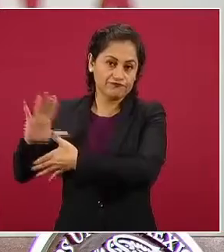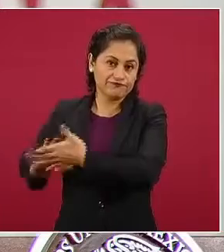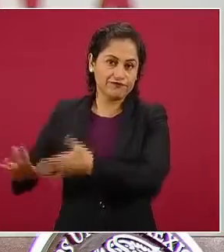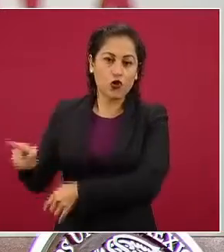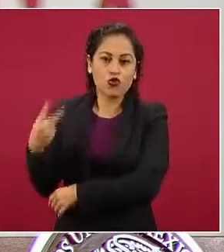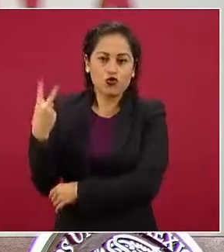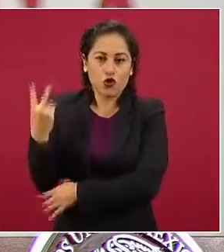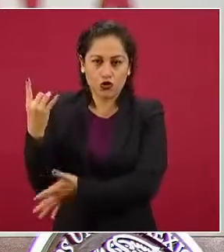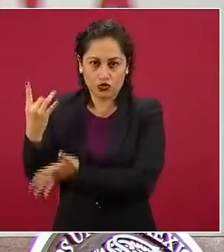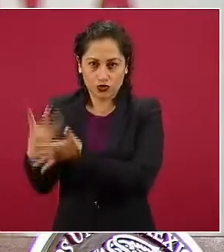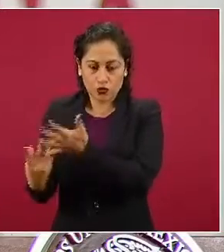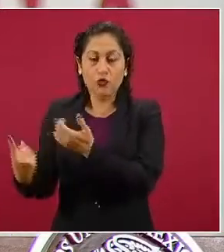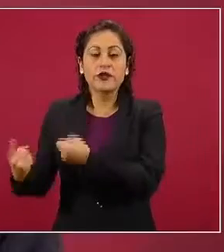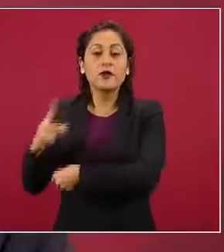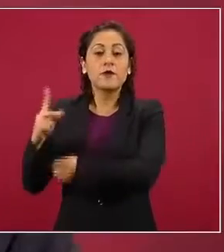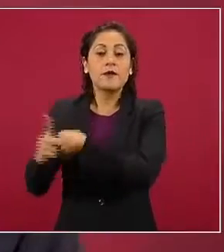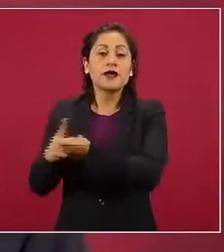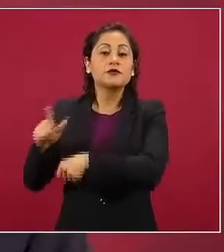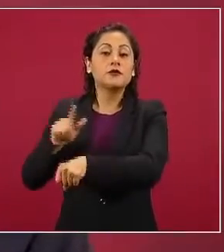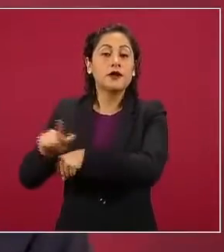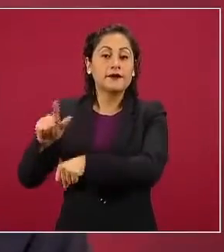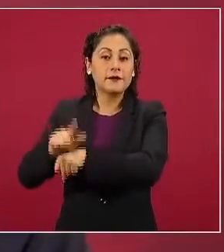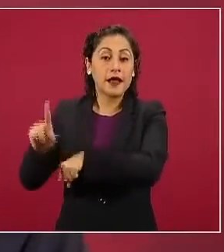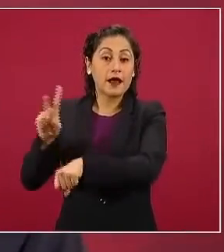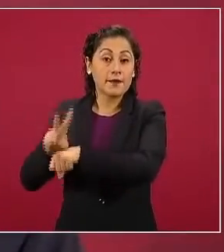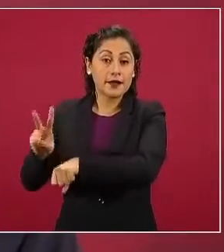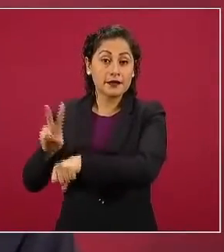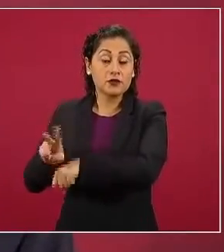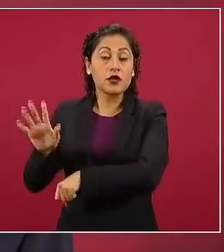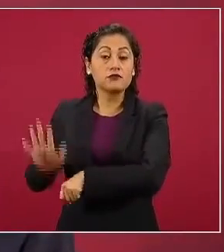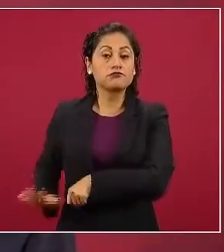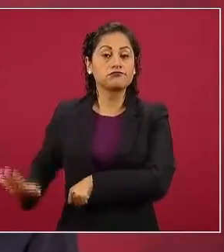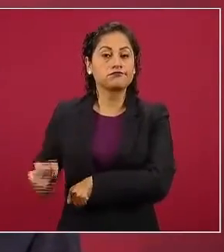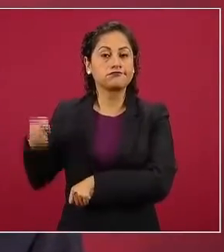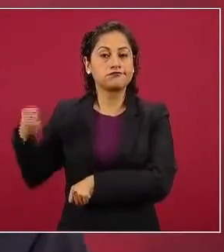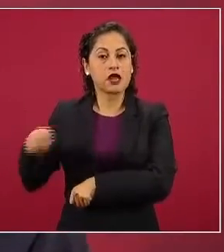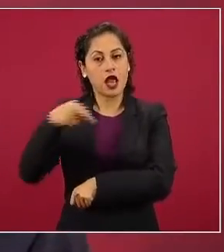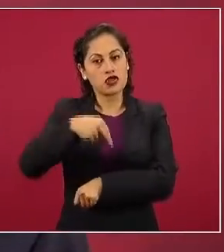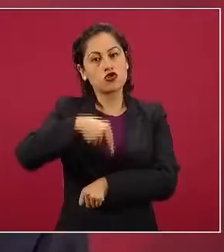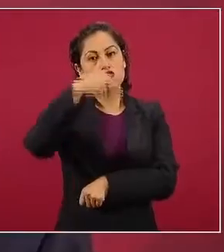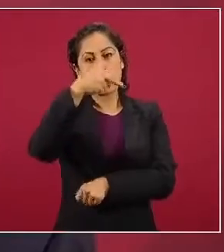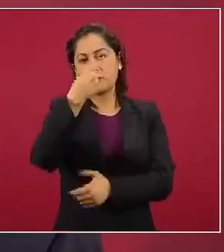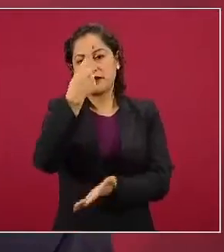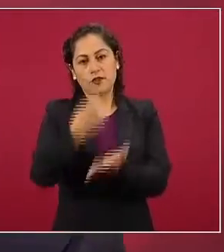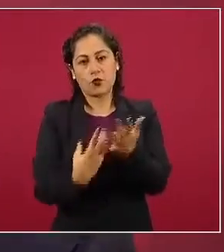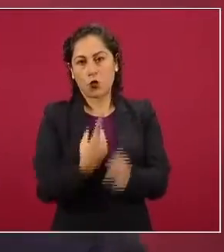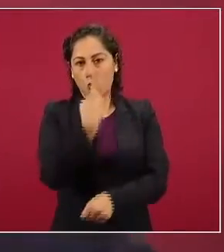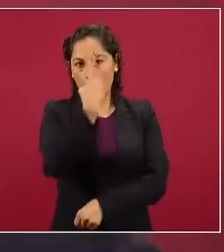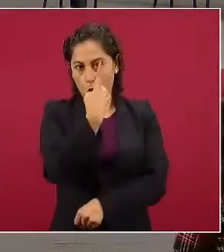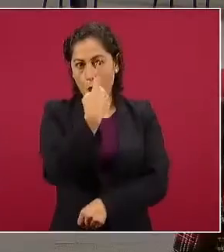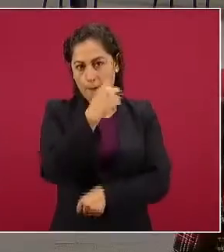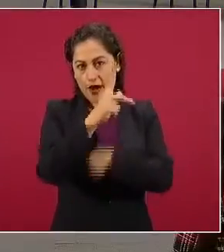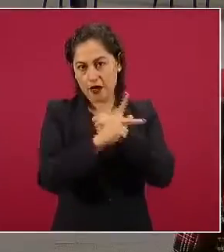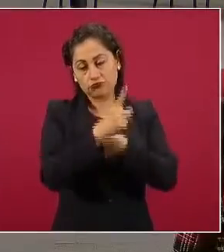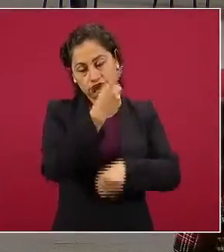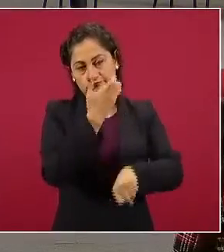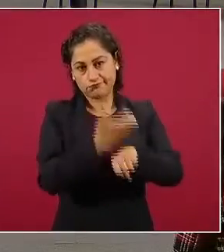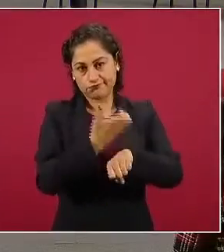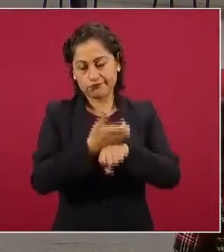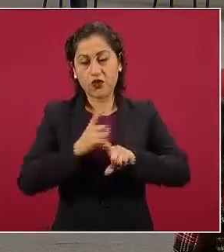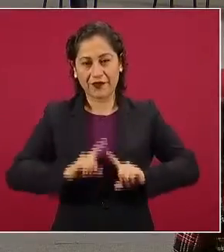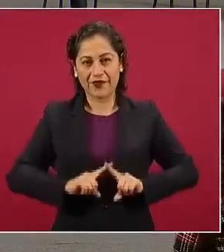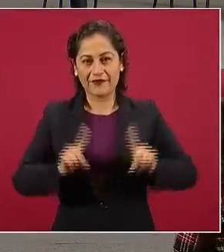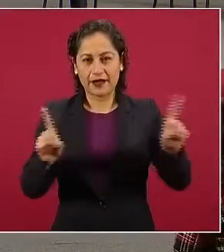y Venezuela, vis a vis en la frontera norte, donde solamente tenemos un país, Estados Unidos. Entonces, eso nos hace que